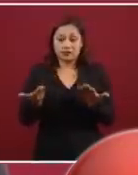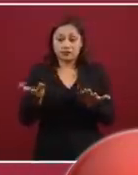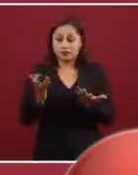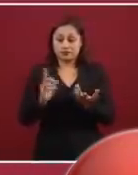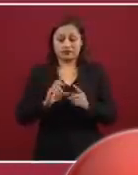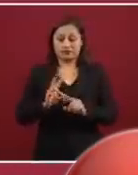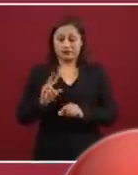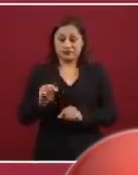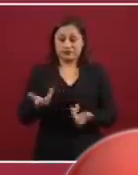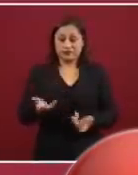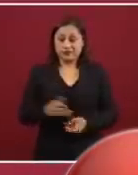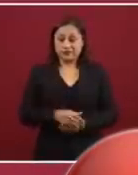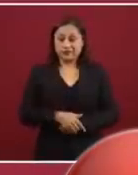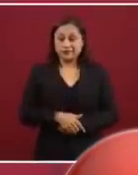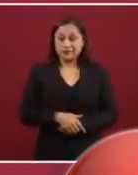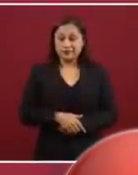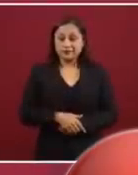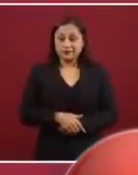yo no voy